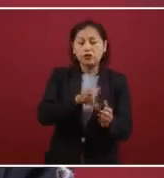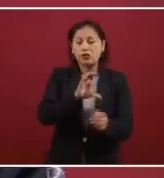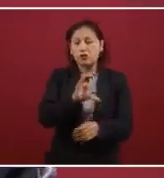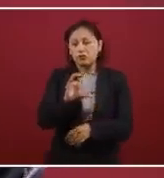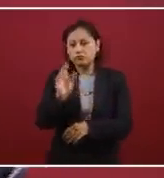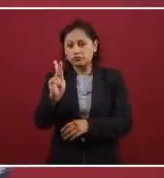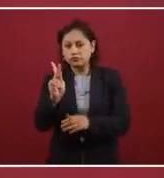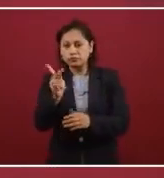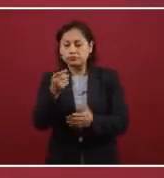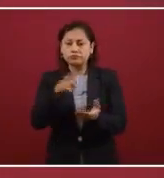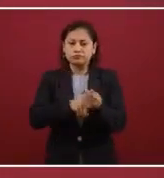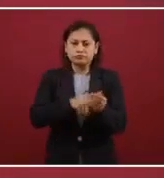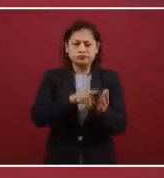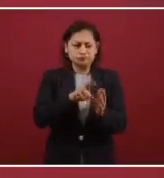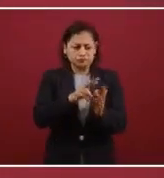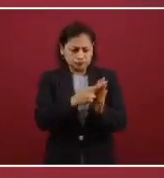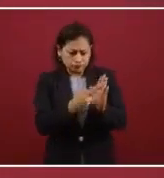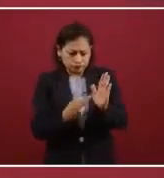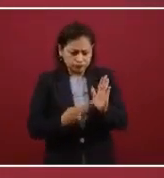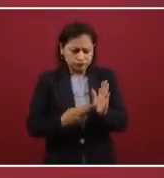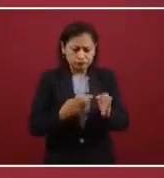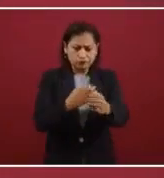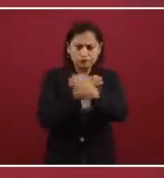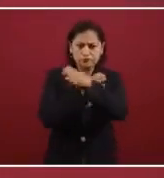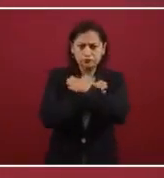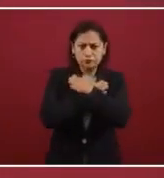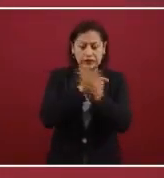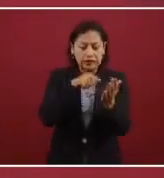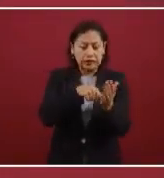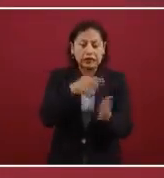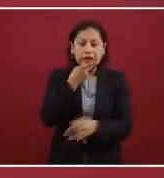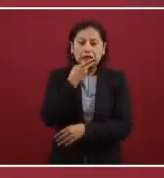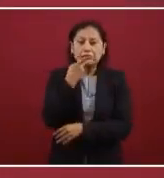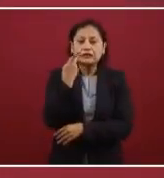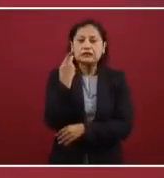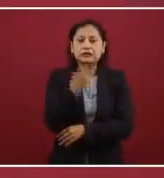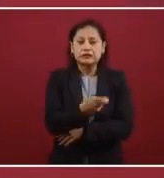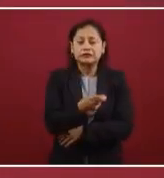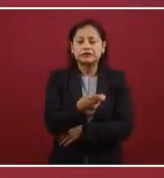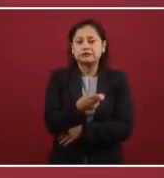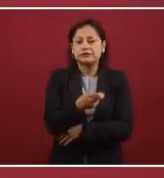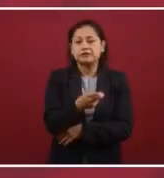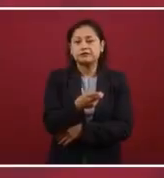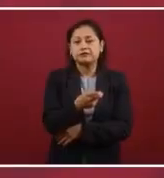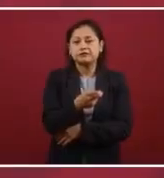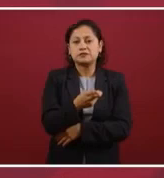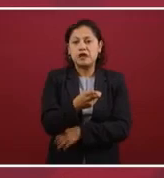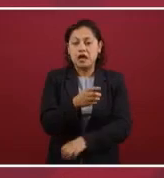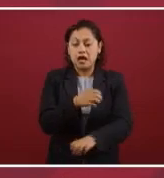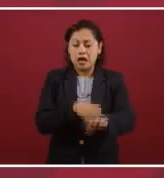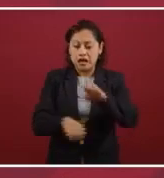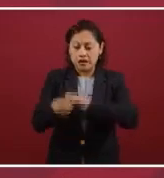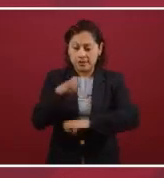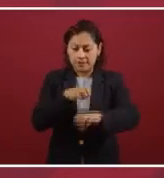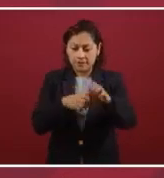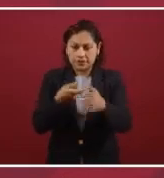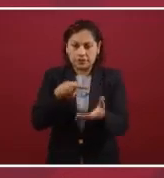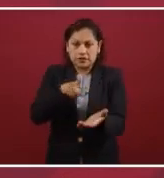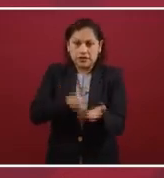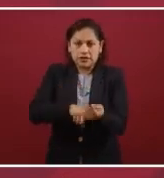que no solo las empresas deben de buscar las